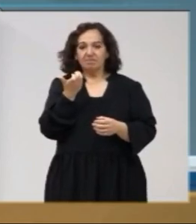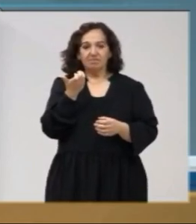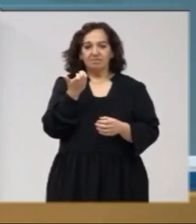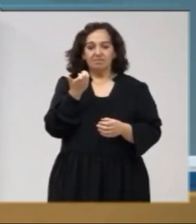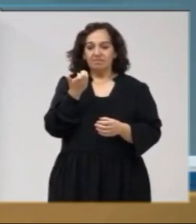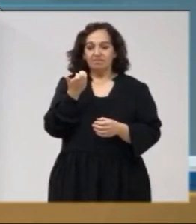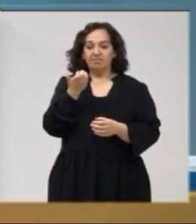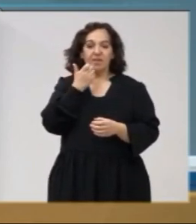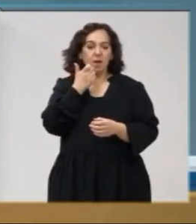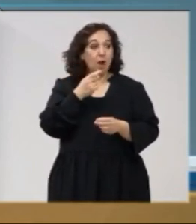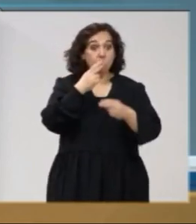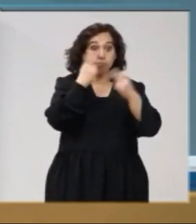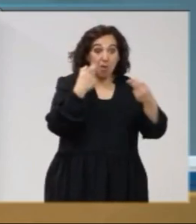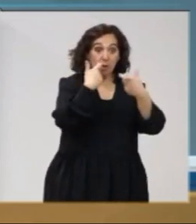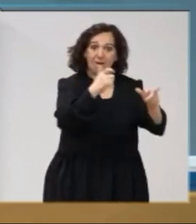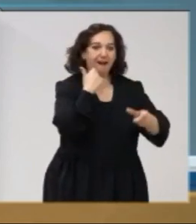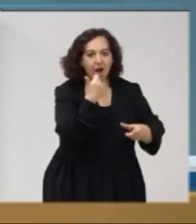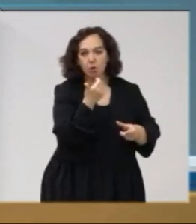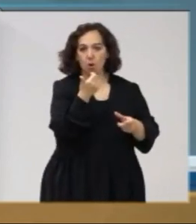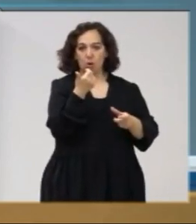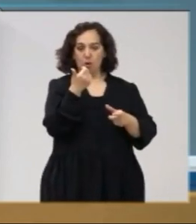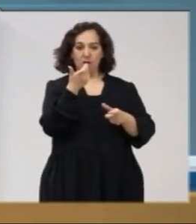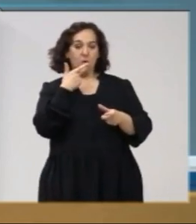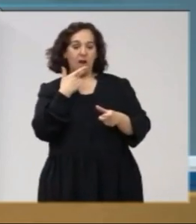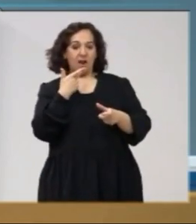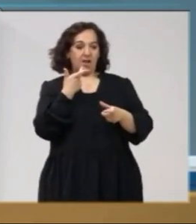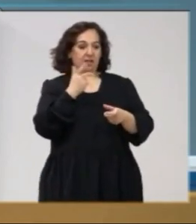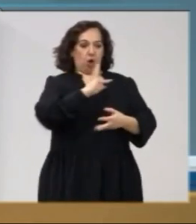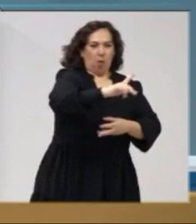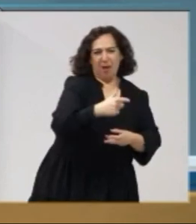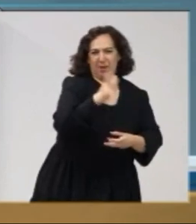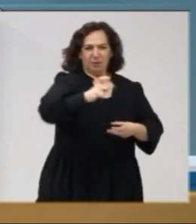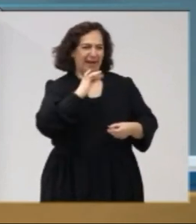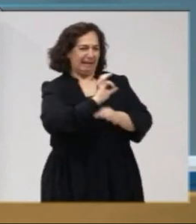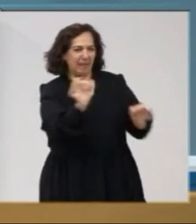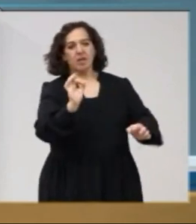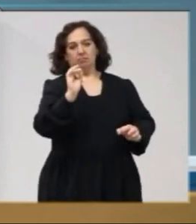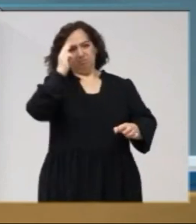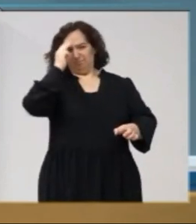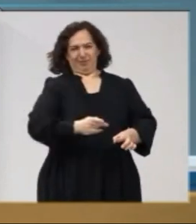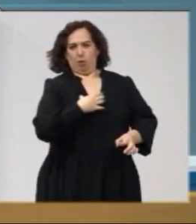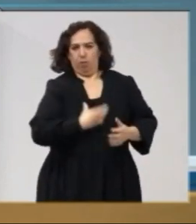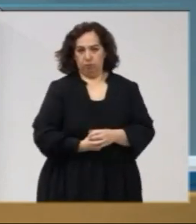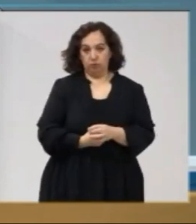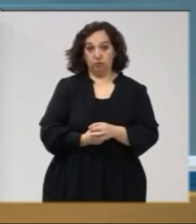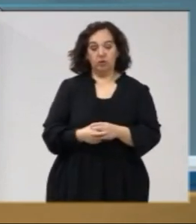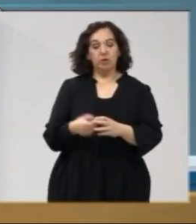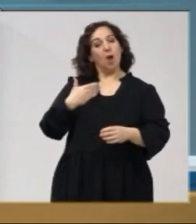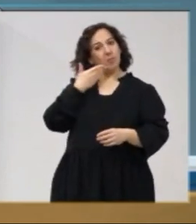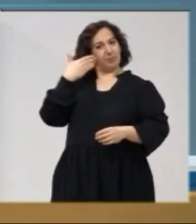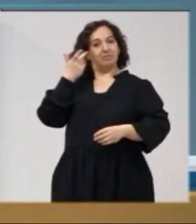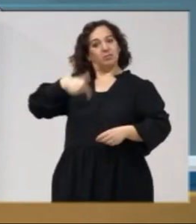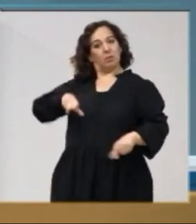en la cosa pública que haya nadie que meta la mano. Bastante honor tenemos en representar